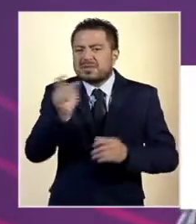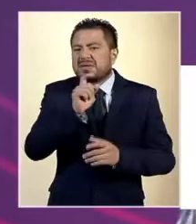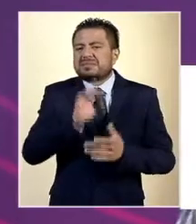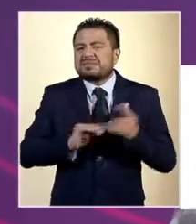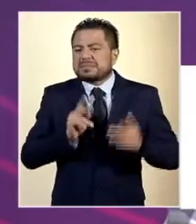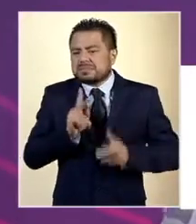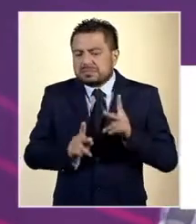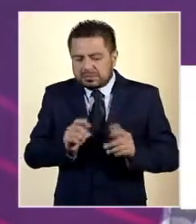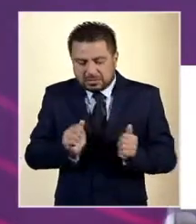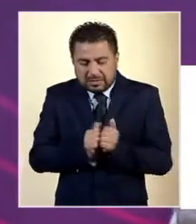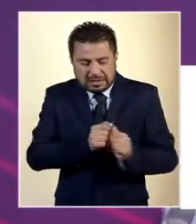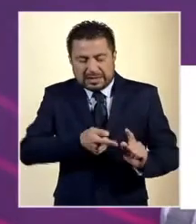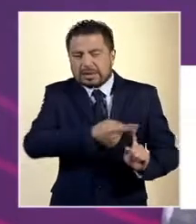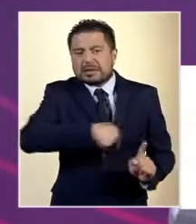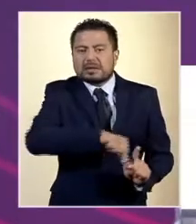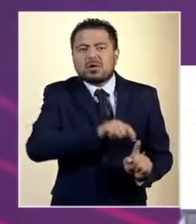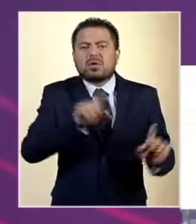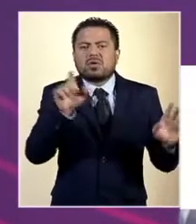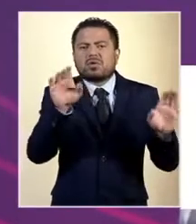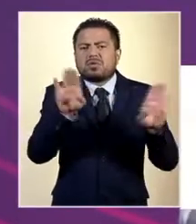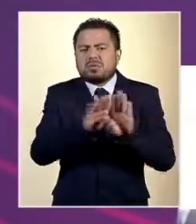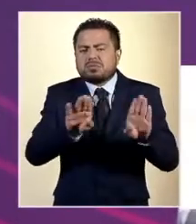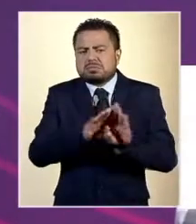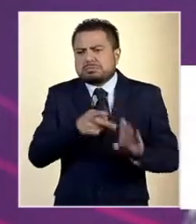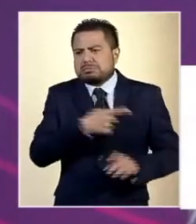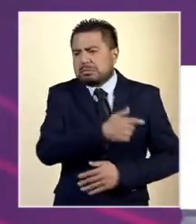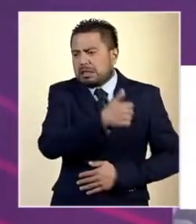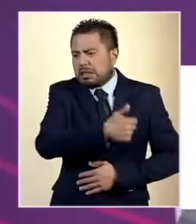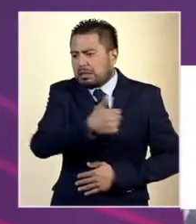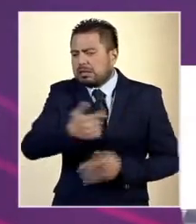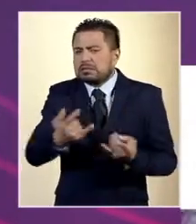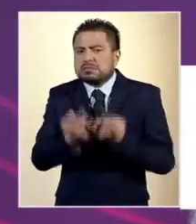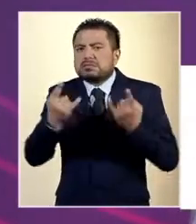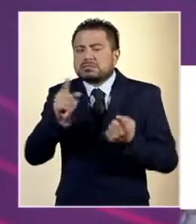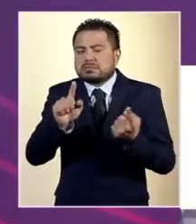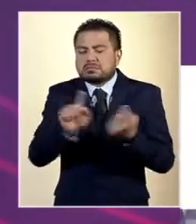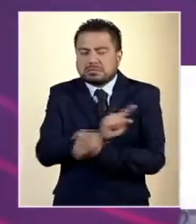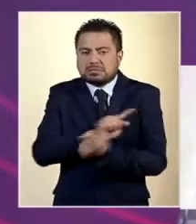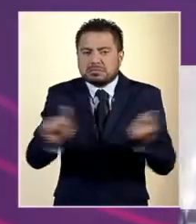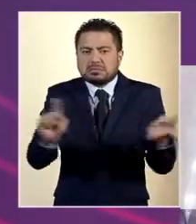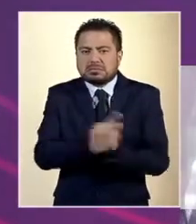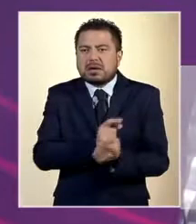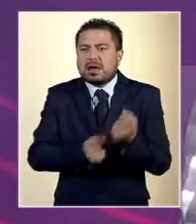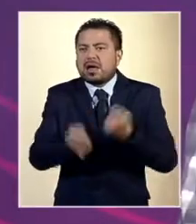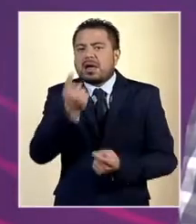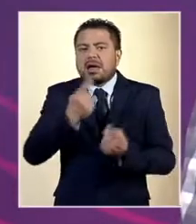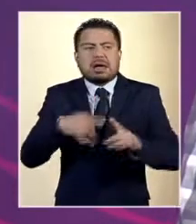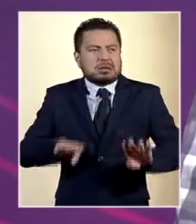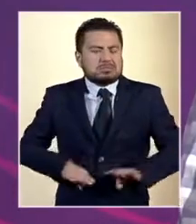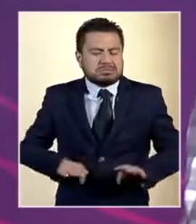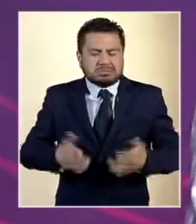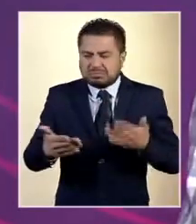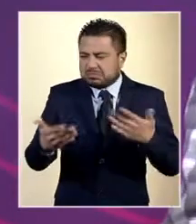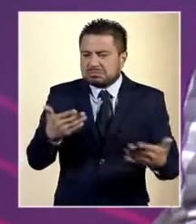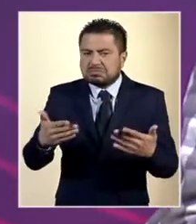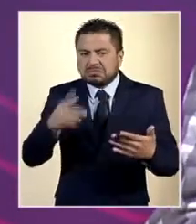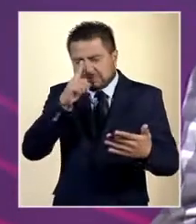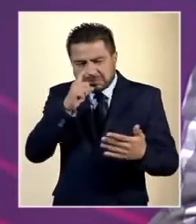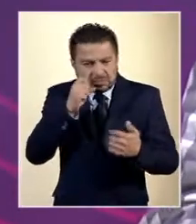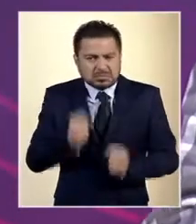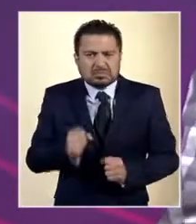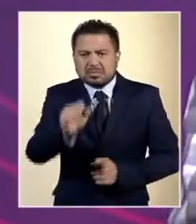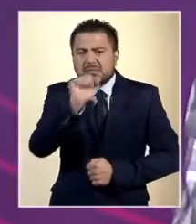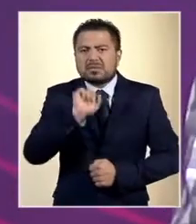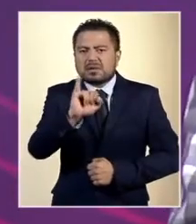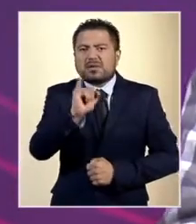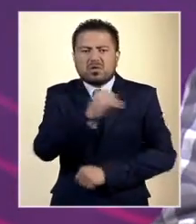platicamos con ellos, cómo ellos y ellas expresan sus propias historias y vamos a encontrar a lo mejor un común denominador, seguramente